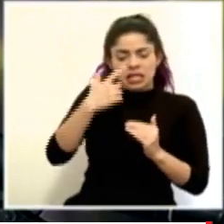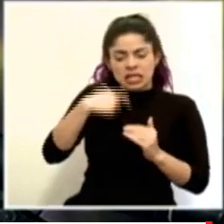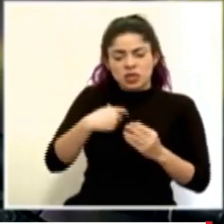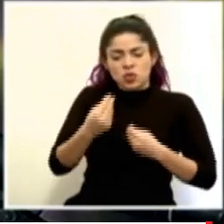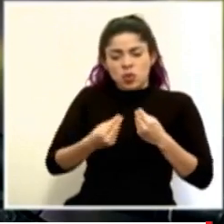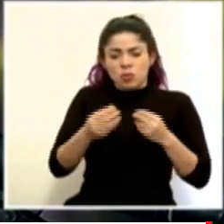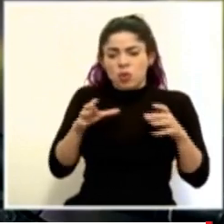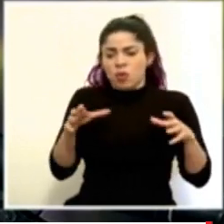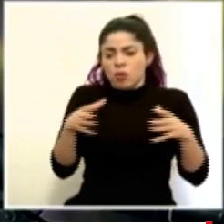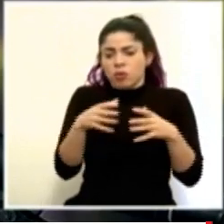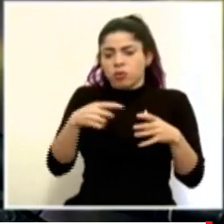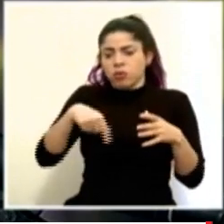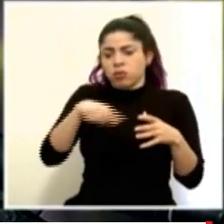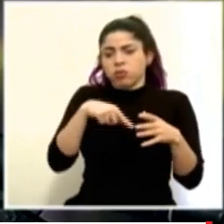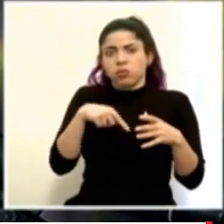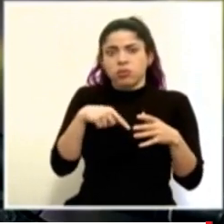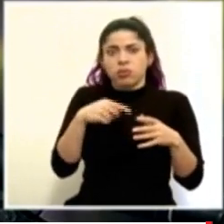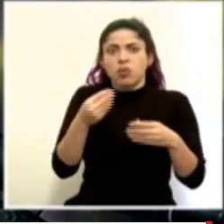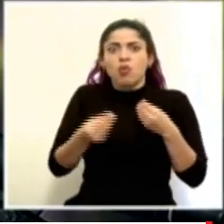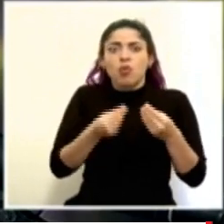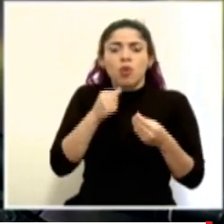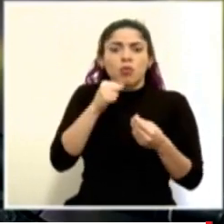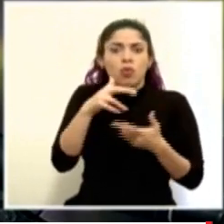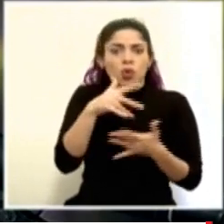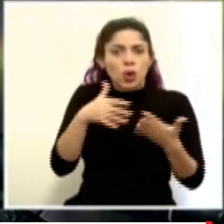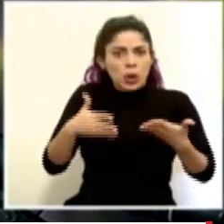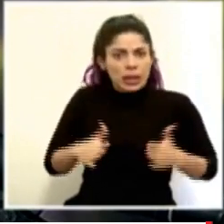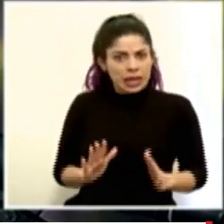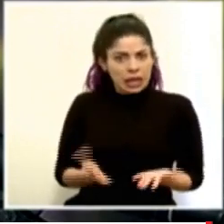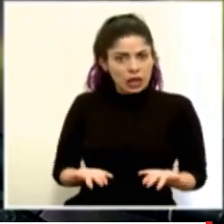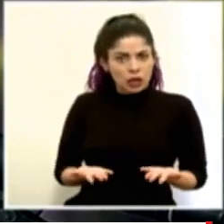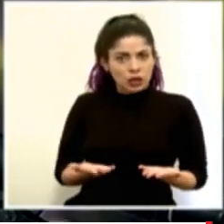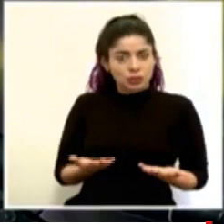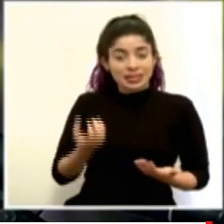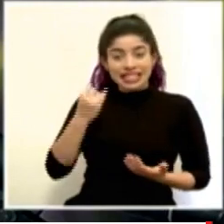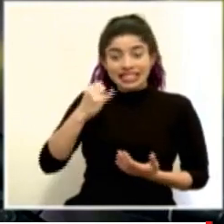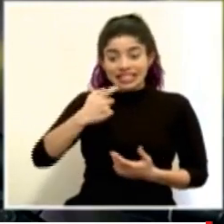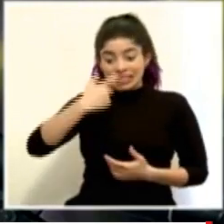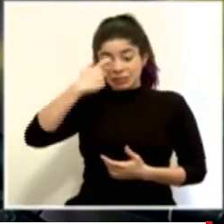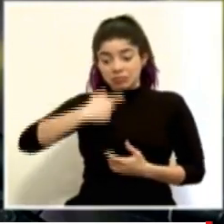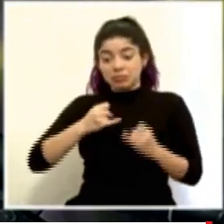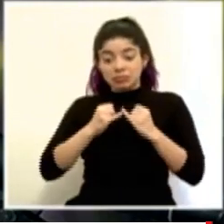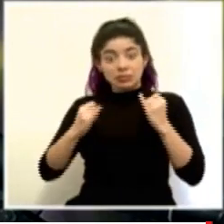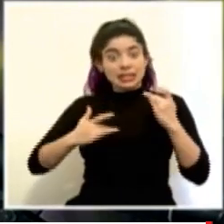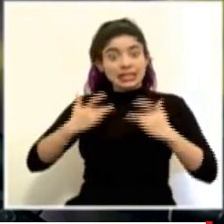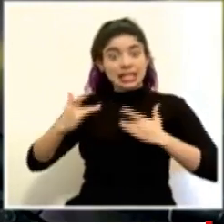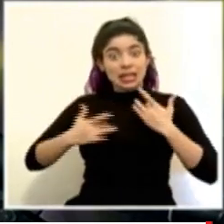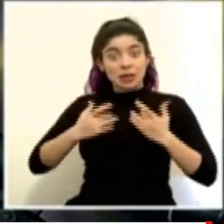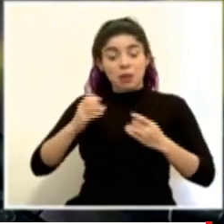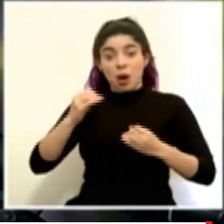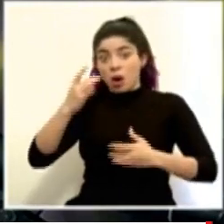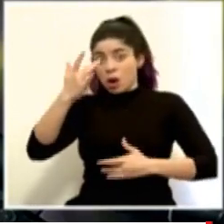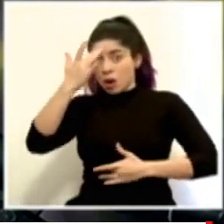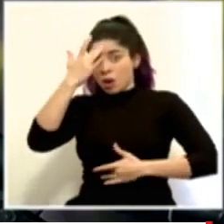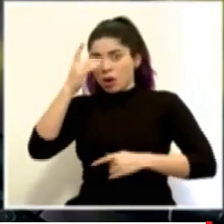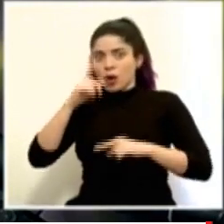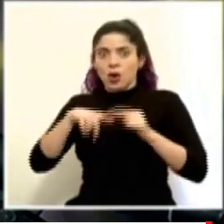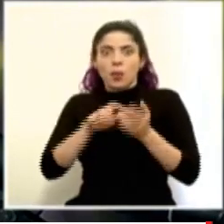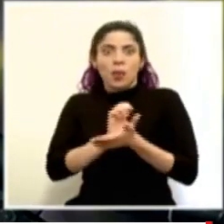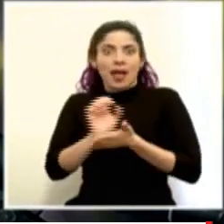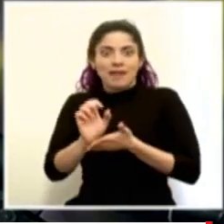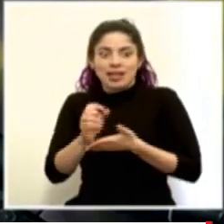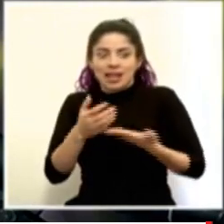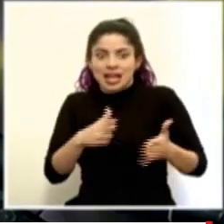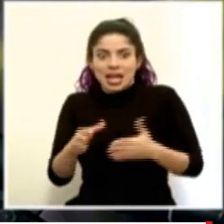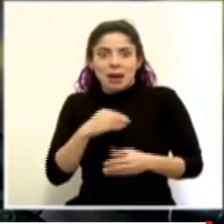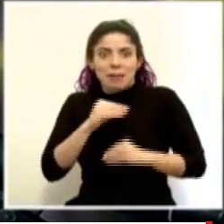una burbuja inevitable el no estar con sus hijos. Al existir una persona asintomática, contagiada, es inevitable que se